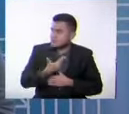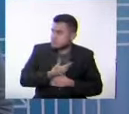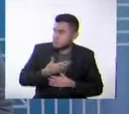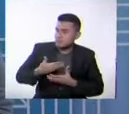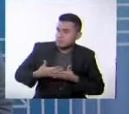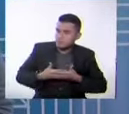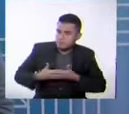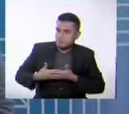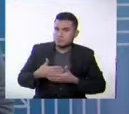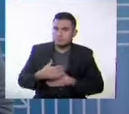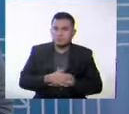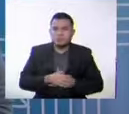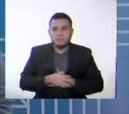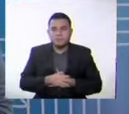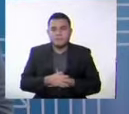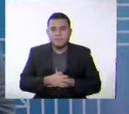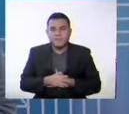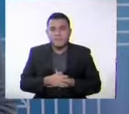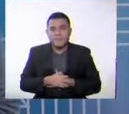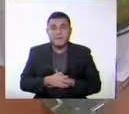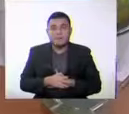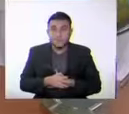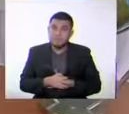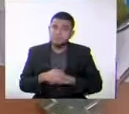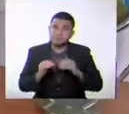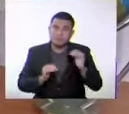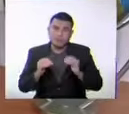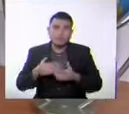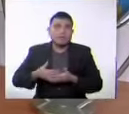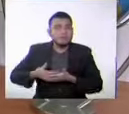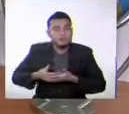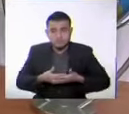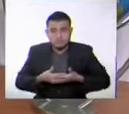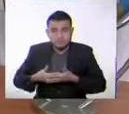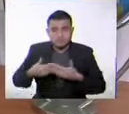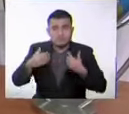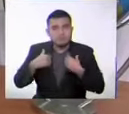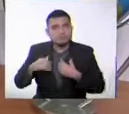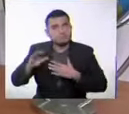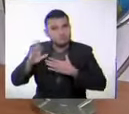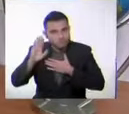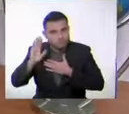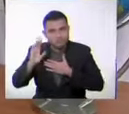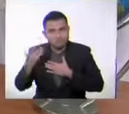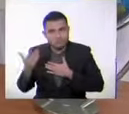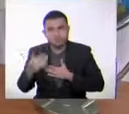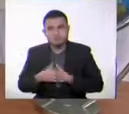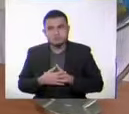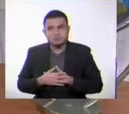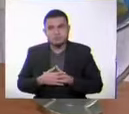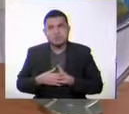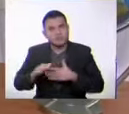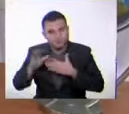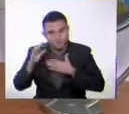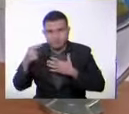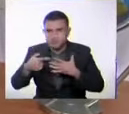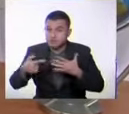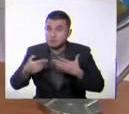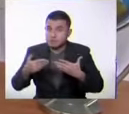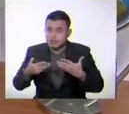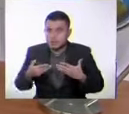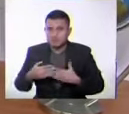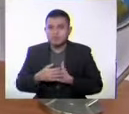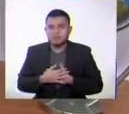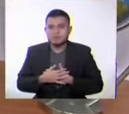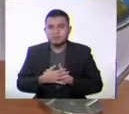con nosotros los hijos. Y también los hijos tienen deberes y derechos. Muy